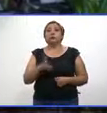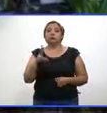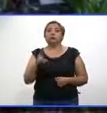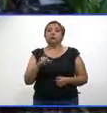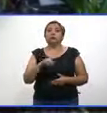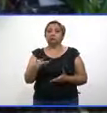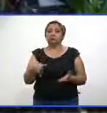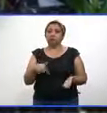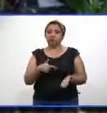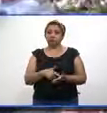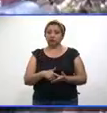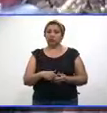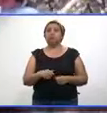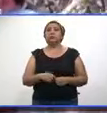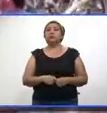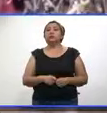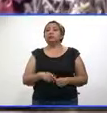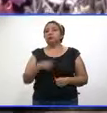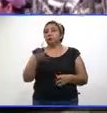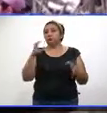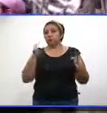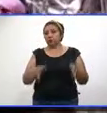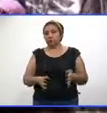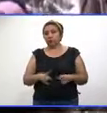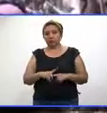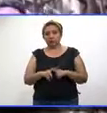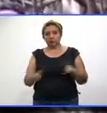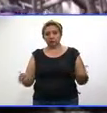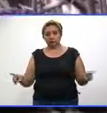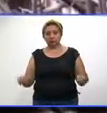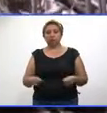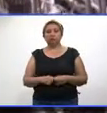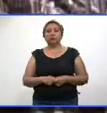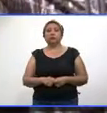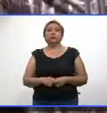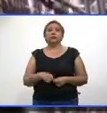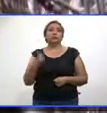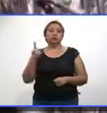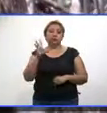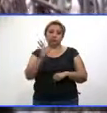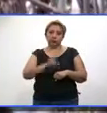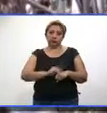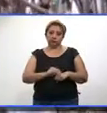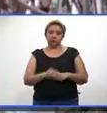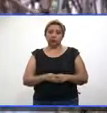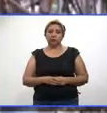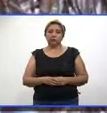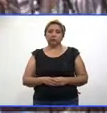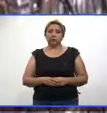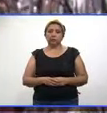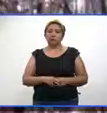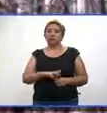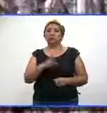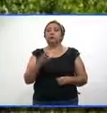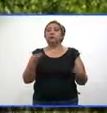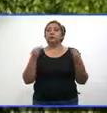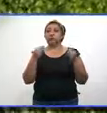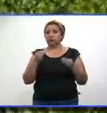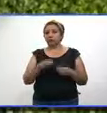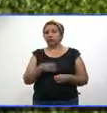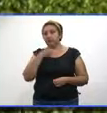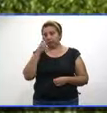un sitio en el que convergen diferentes condiciones que permiten recibir muchas